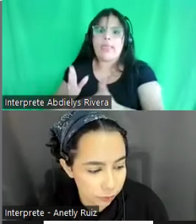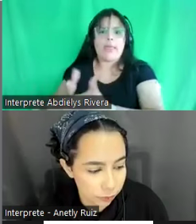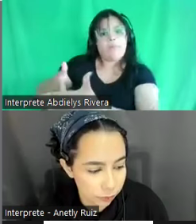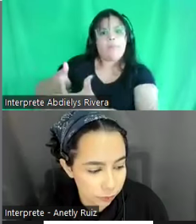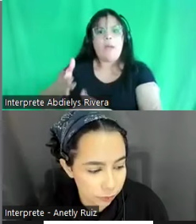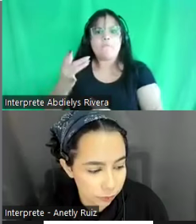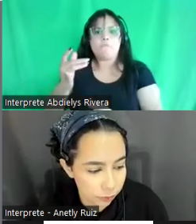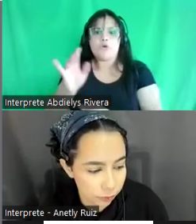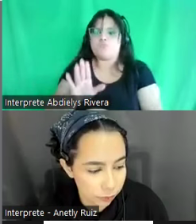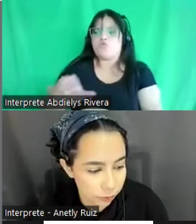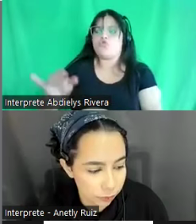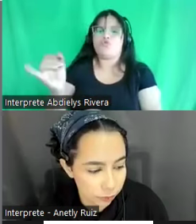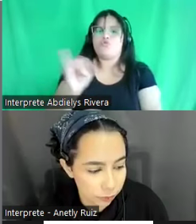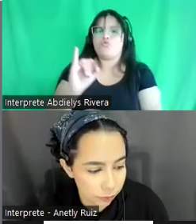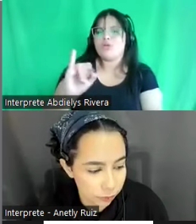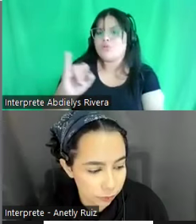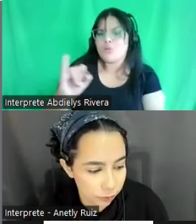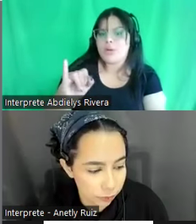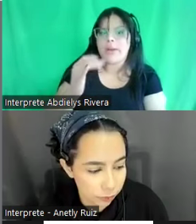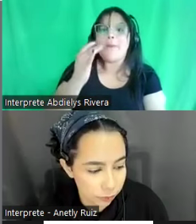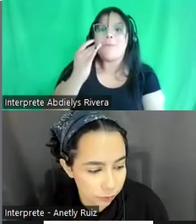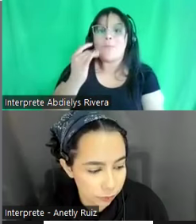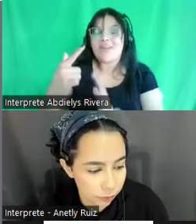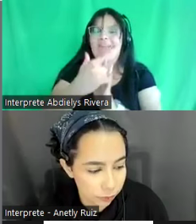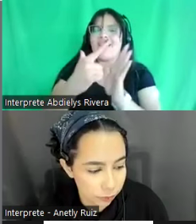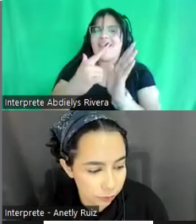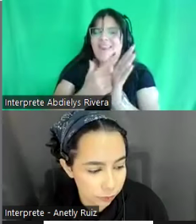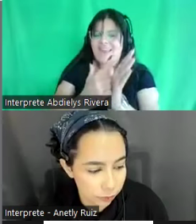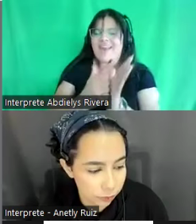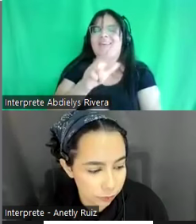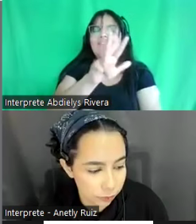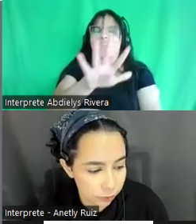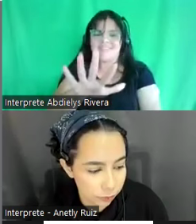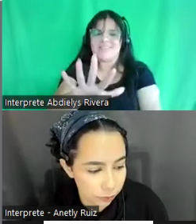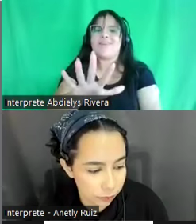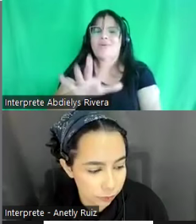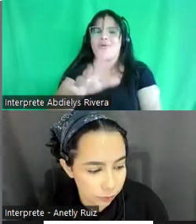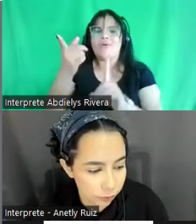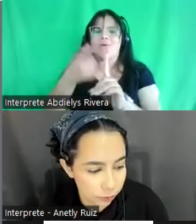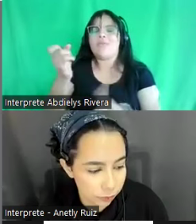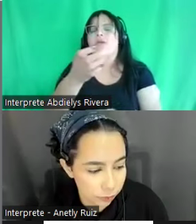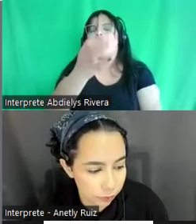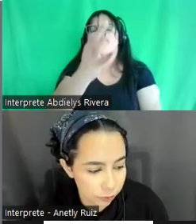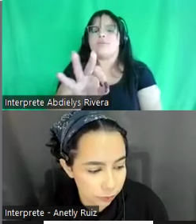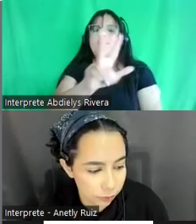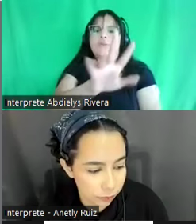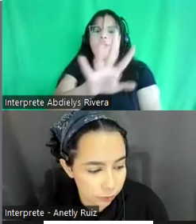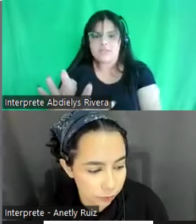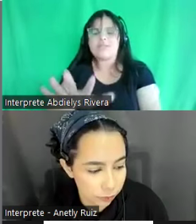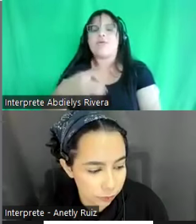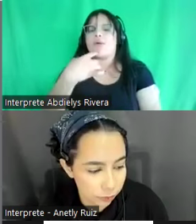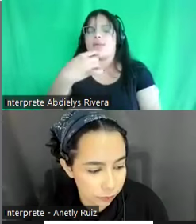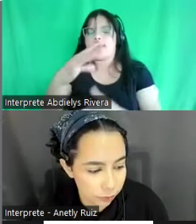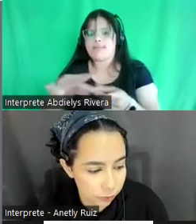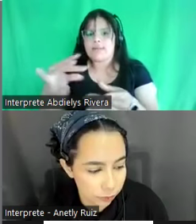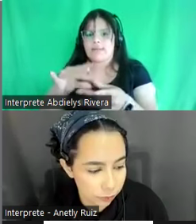o su cobertura médica, porque le cobija la ley 35 del 1994, que es la ley EMTALA, la cual dice que